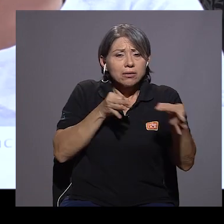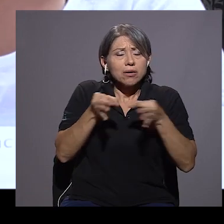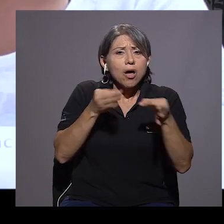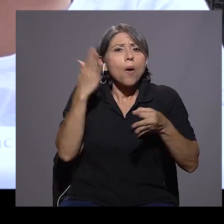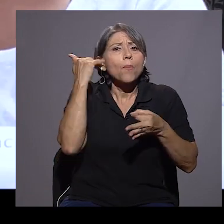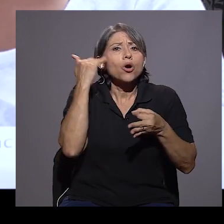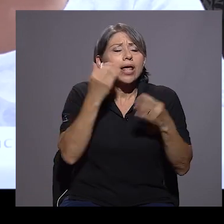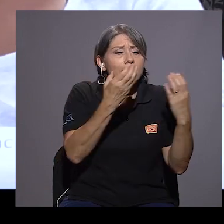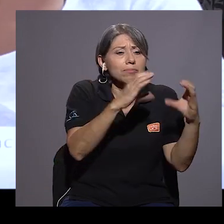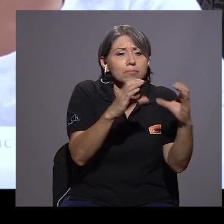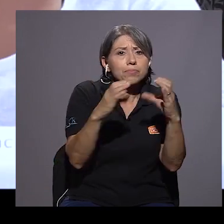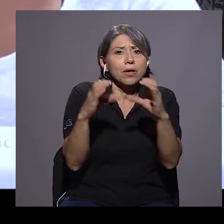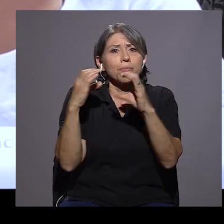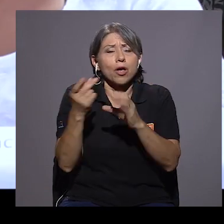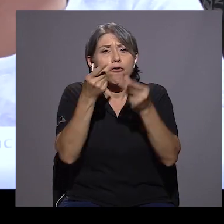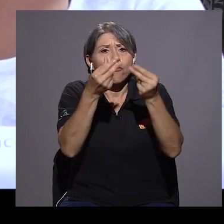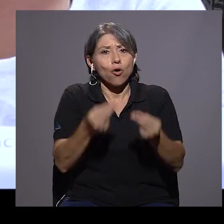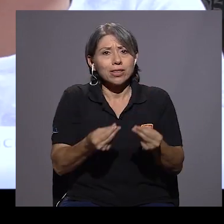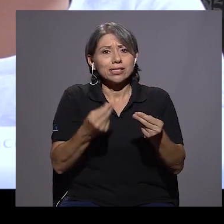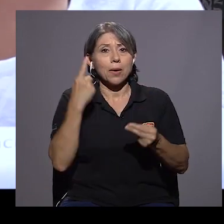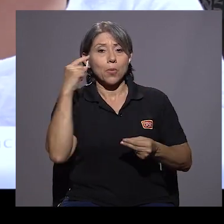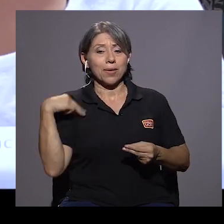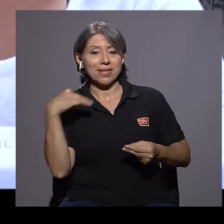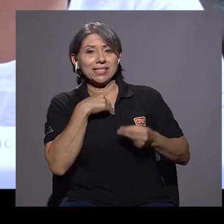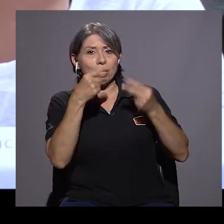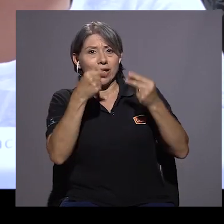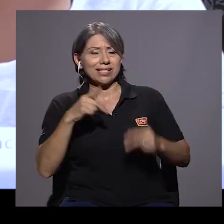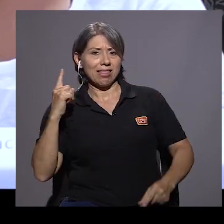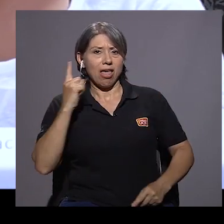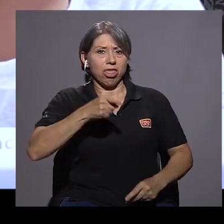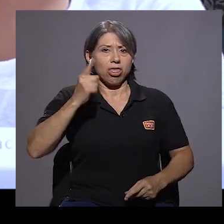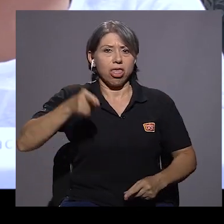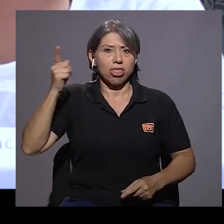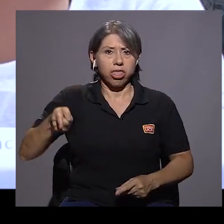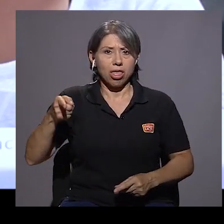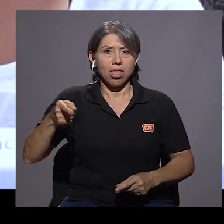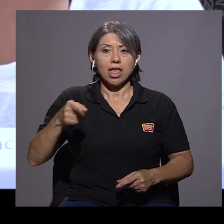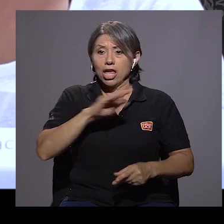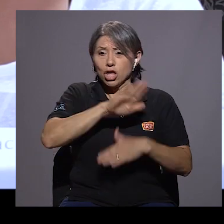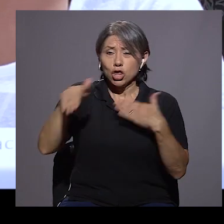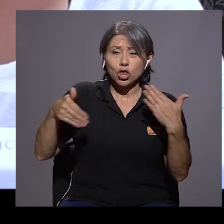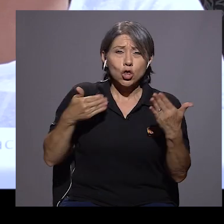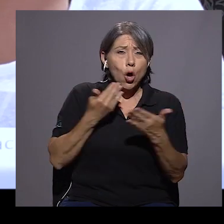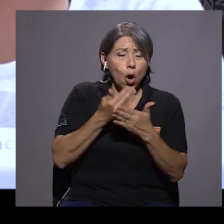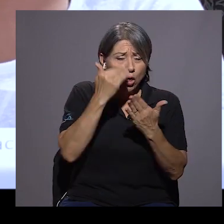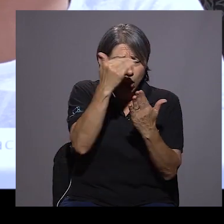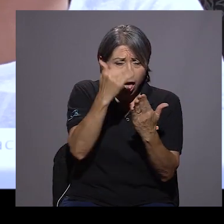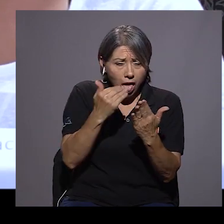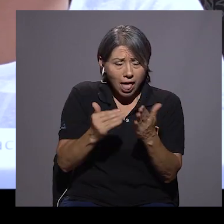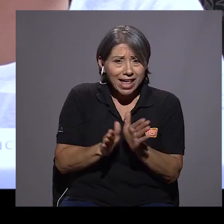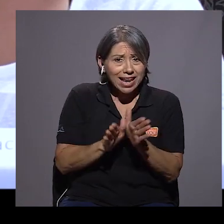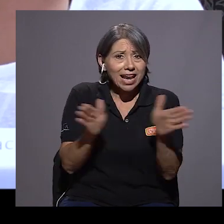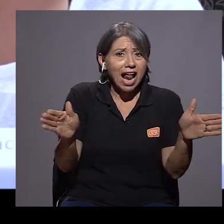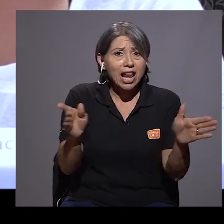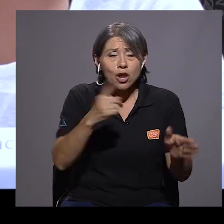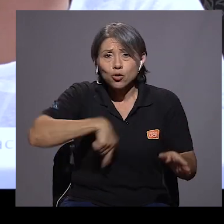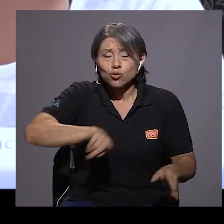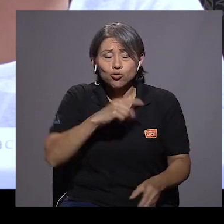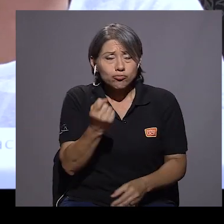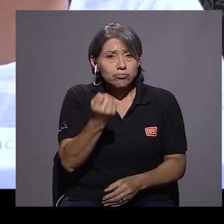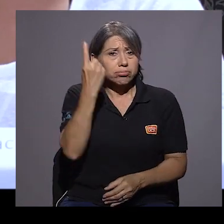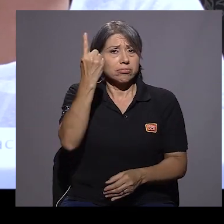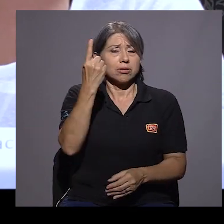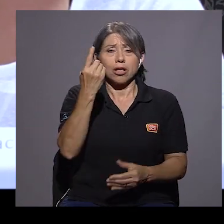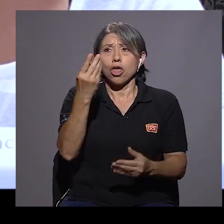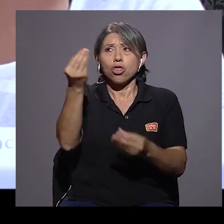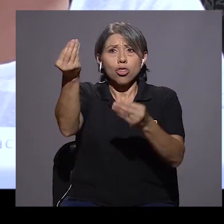que fundamentan la reclasificación de los fondos tras las imposiciones de Hacienda. Y la distribución presupuestaria en general no la entendemos y no nos ha